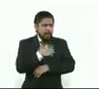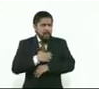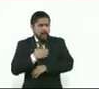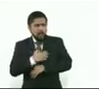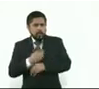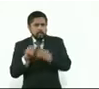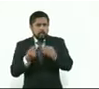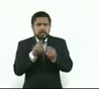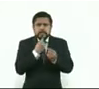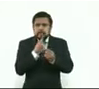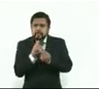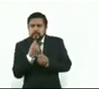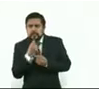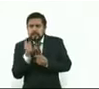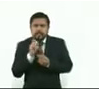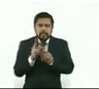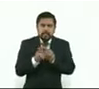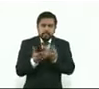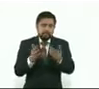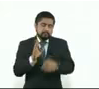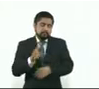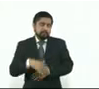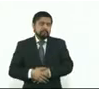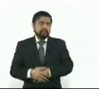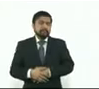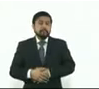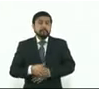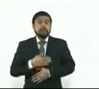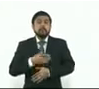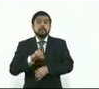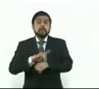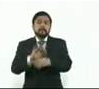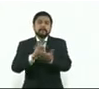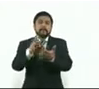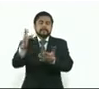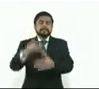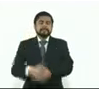okay, los niños y niñas sobre todo. Gracias, buen día a todas y todos.